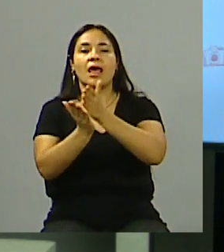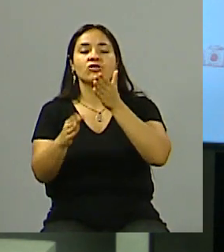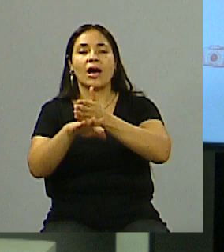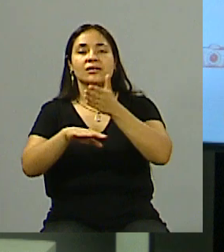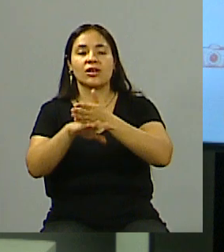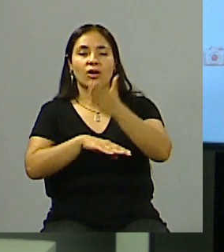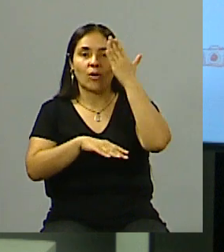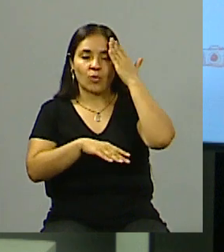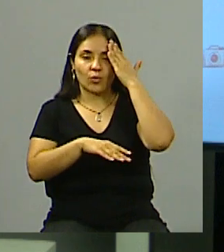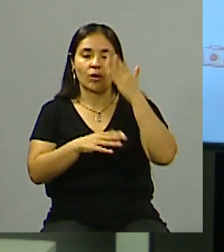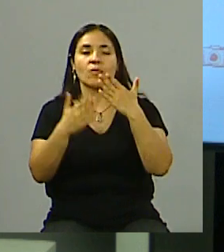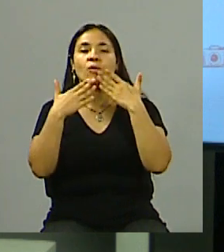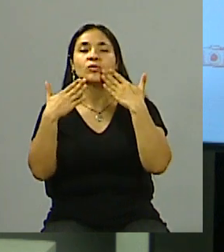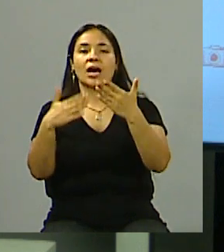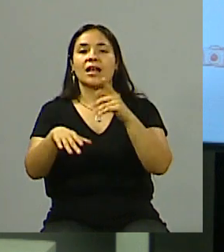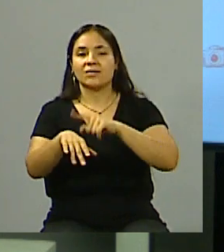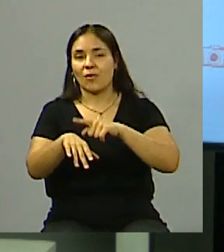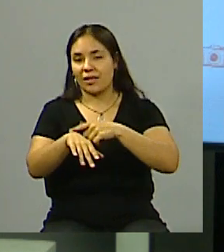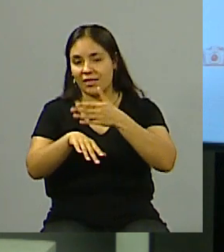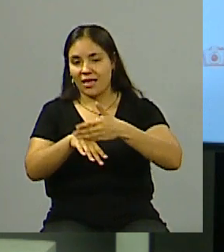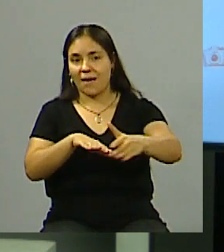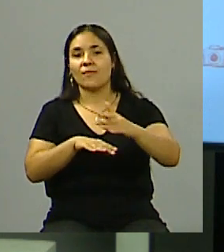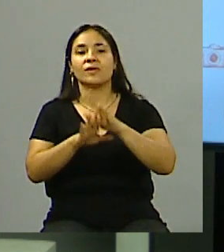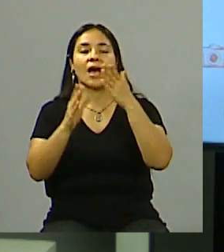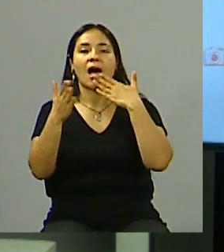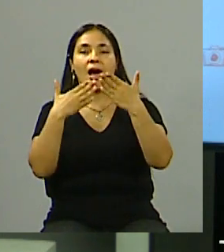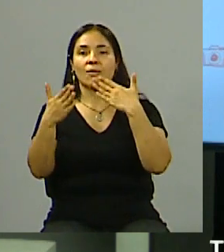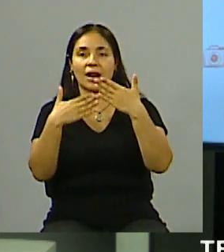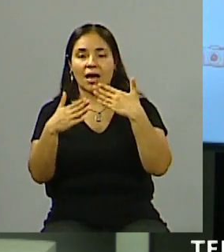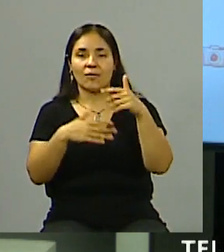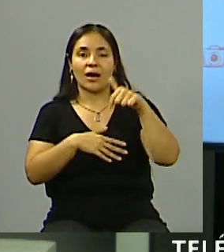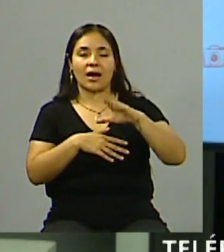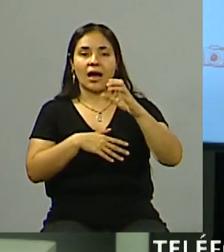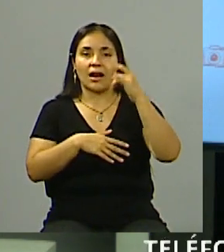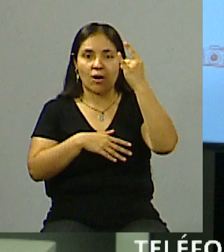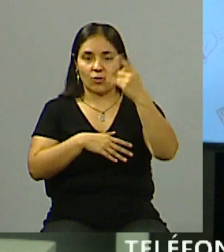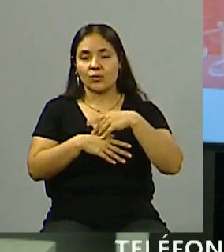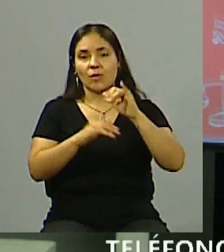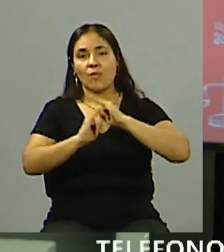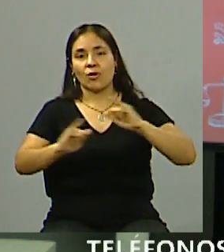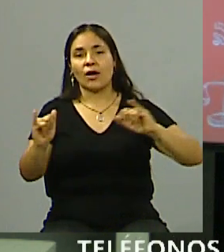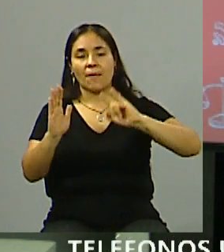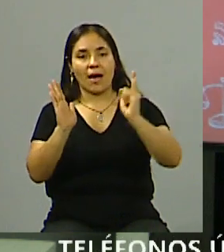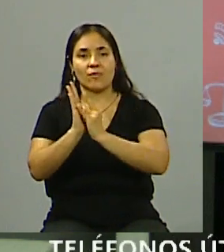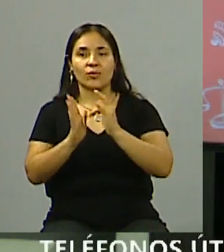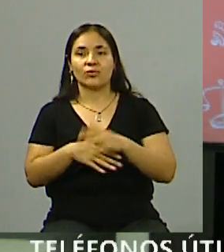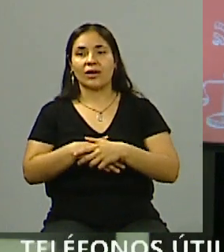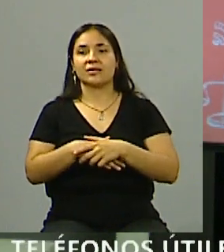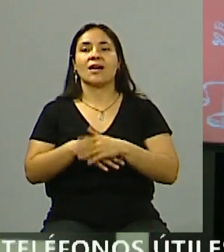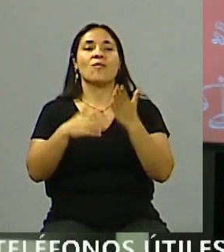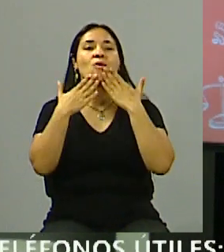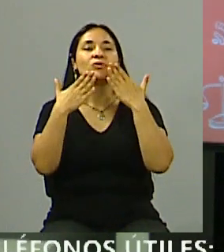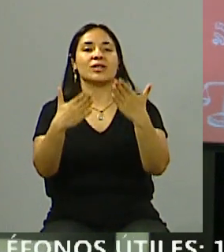Desde ya, muchísimas gracias por tu tiempo y por hablar con Señal U en este programa de Apuntes. Bueno,